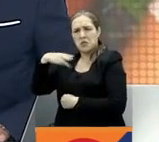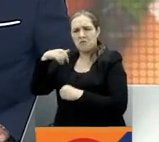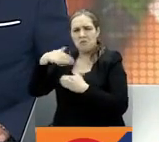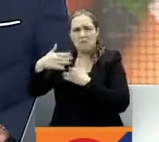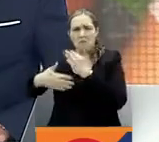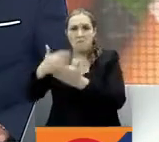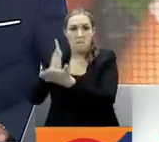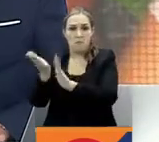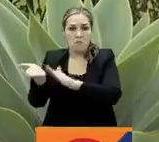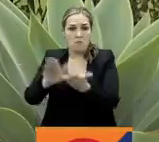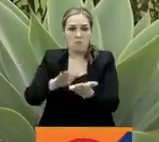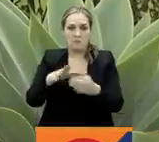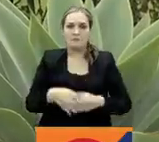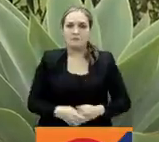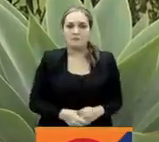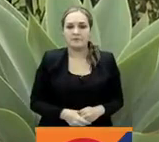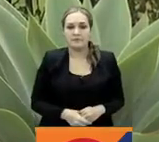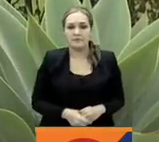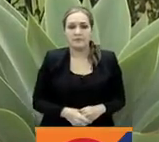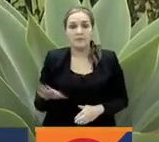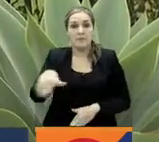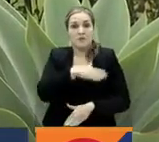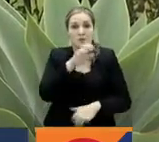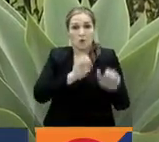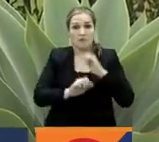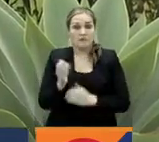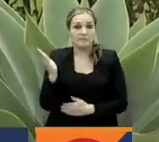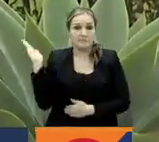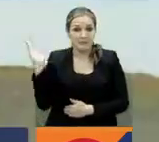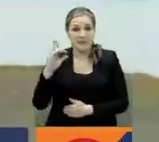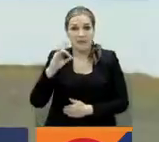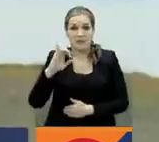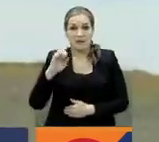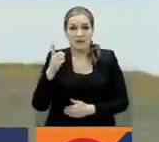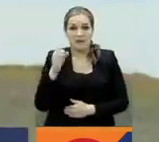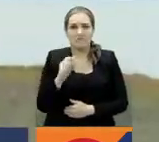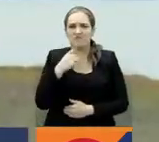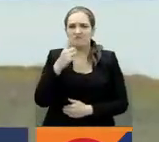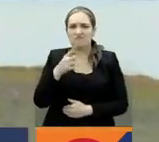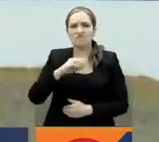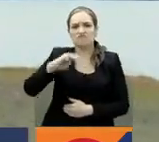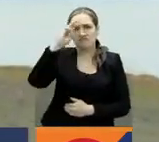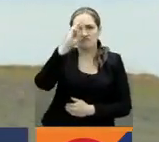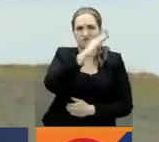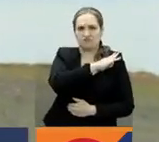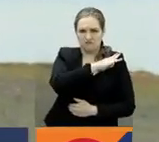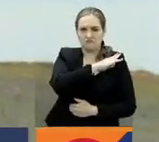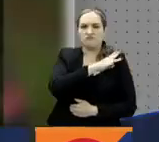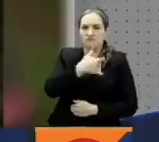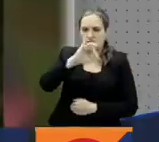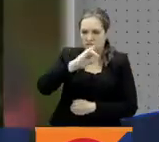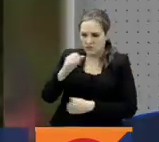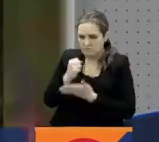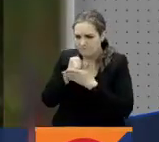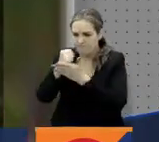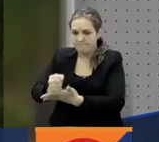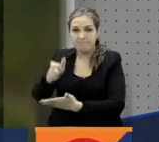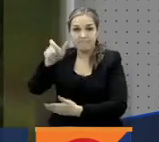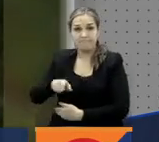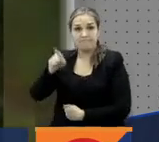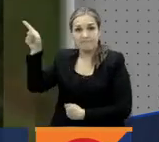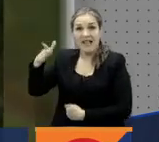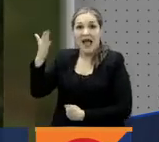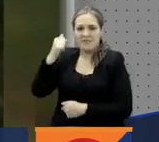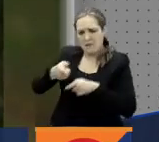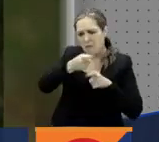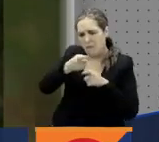Pública. Según el ministro de Defensa, Diego Molano, los soldados le prestaron ayuda humanitaria al principal cabecilla del Frente de Guerra